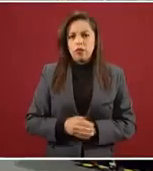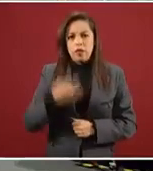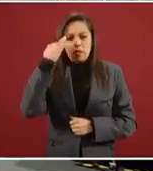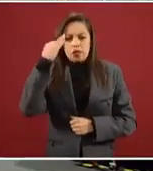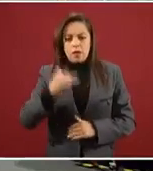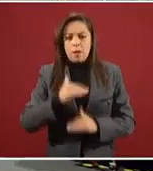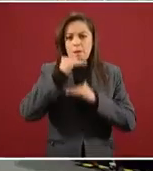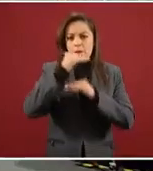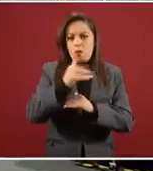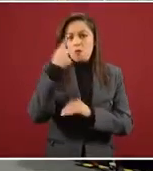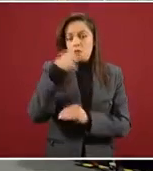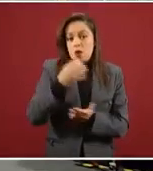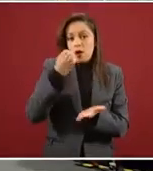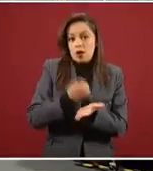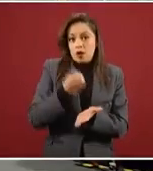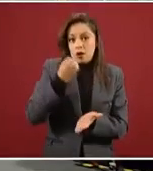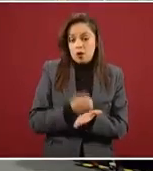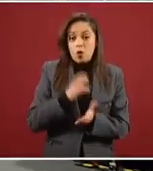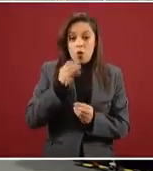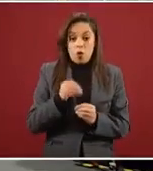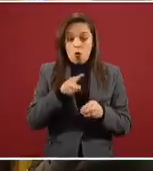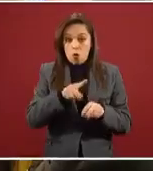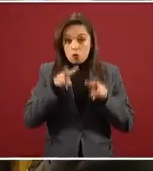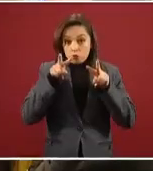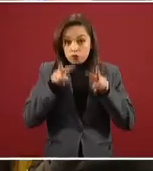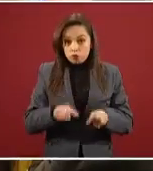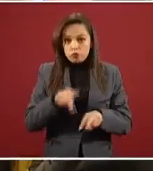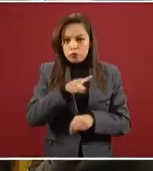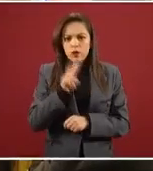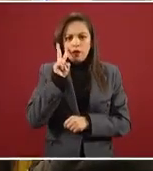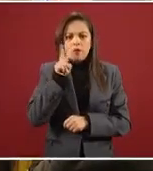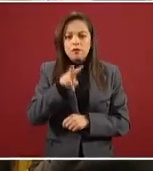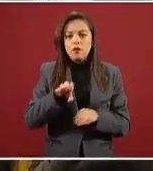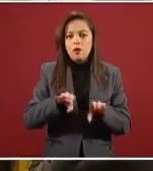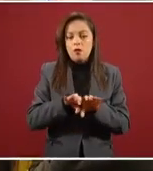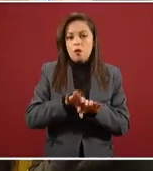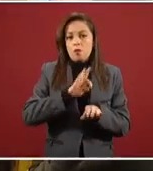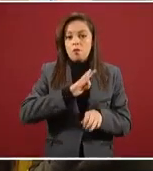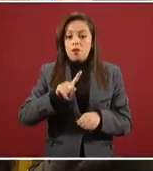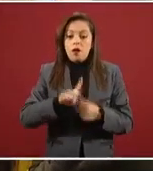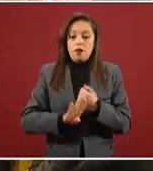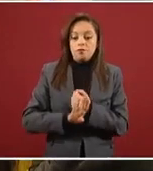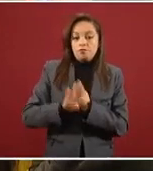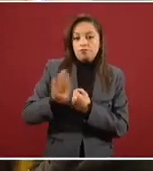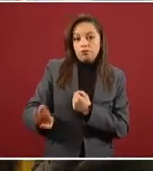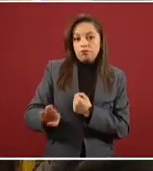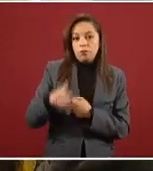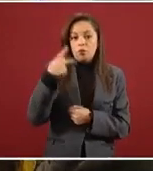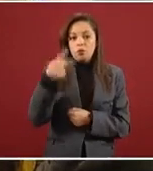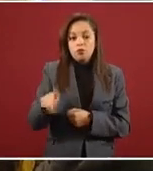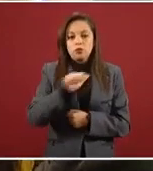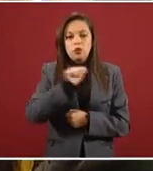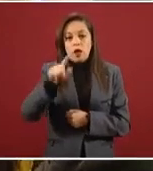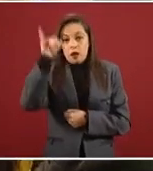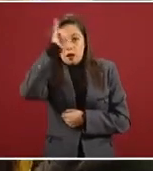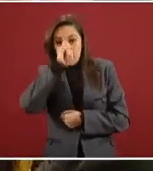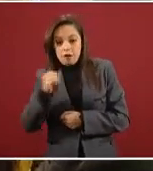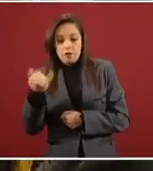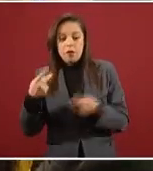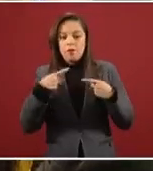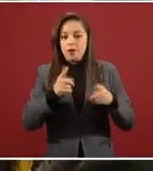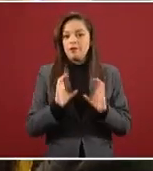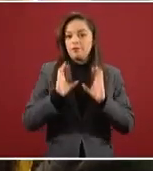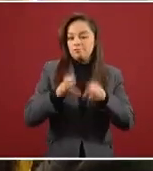está ocurriendo realmente es una simulación con la finalidad de evadir cuotas obrero-patronales. En ese caso,